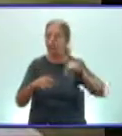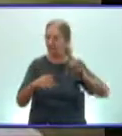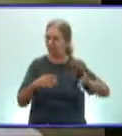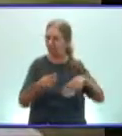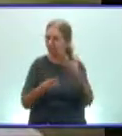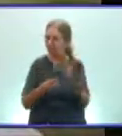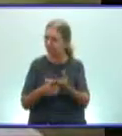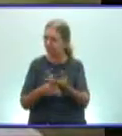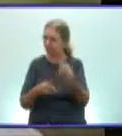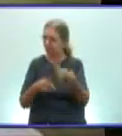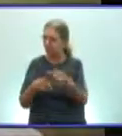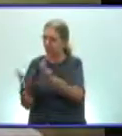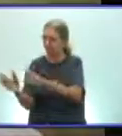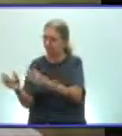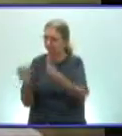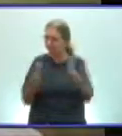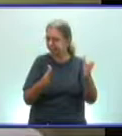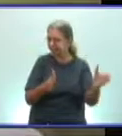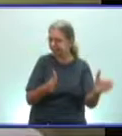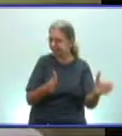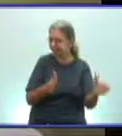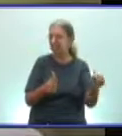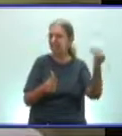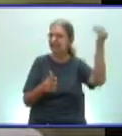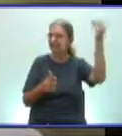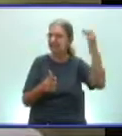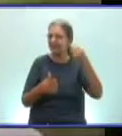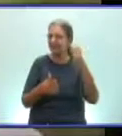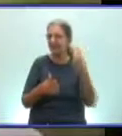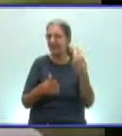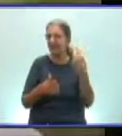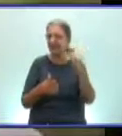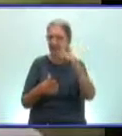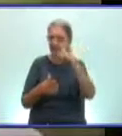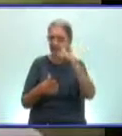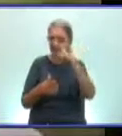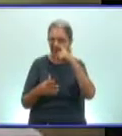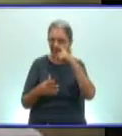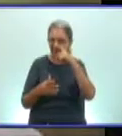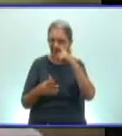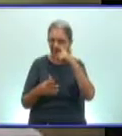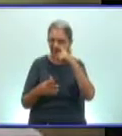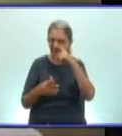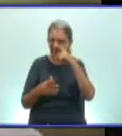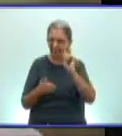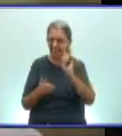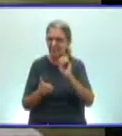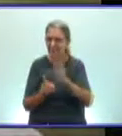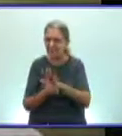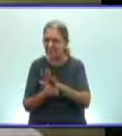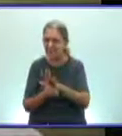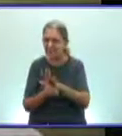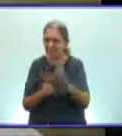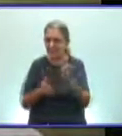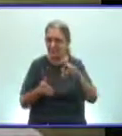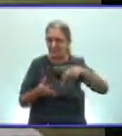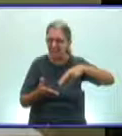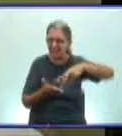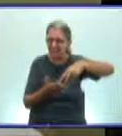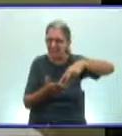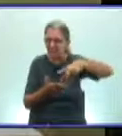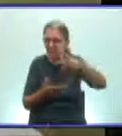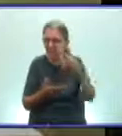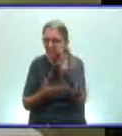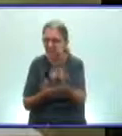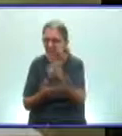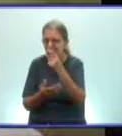¿Saben ustedes en qué edad promedio comienzan a caminar los niños por primera vez? Vamos entonces a ayudar